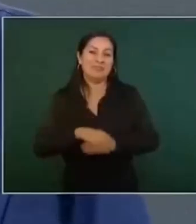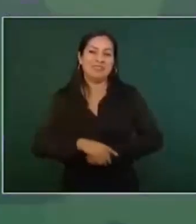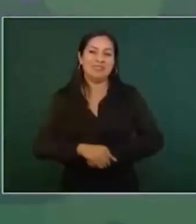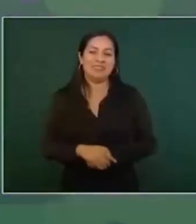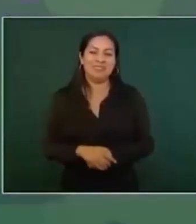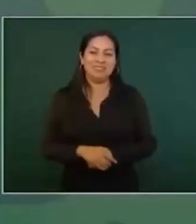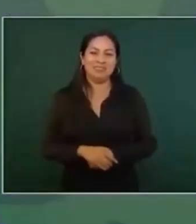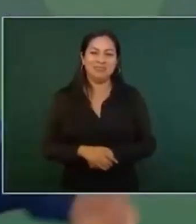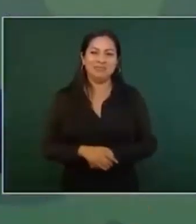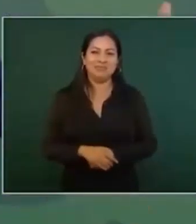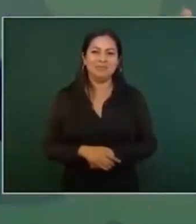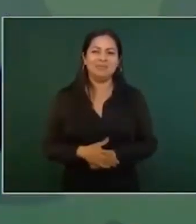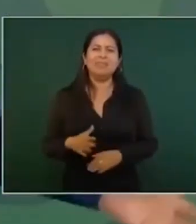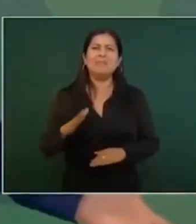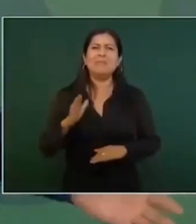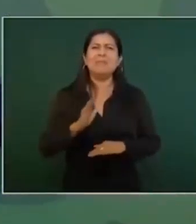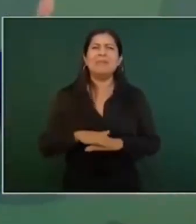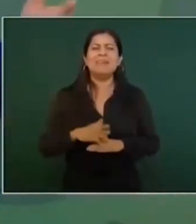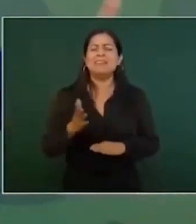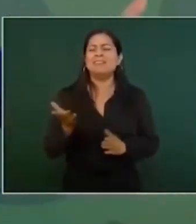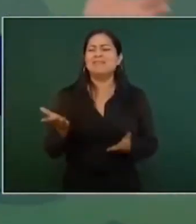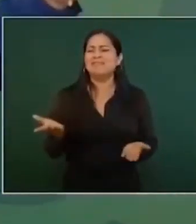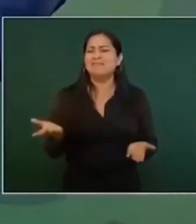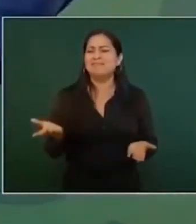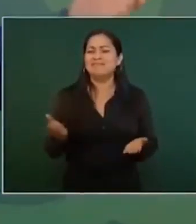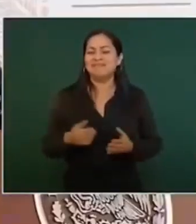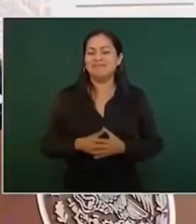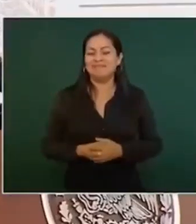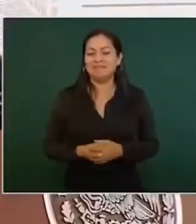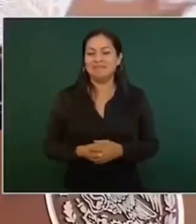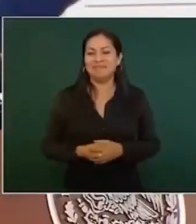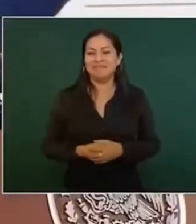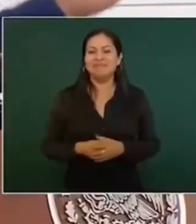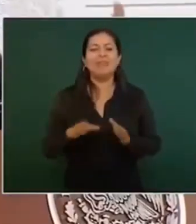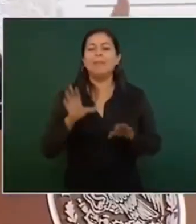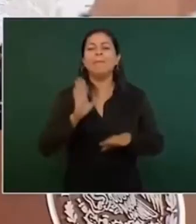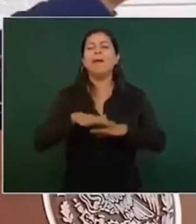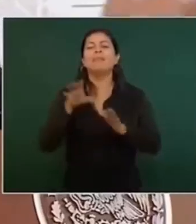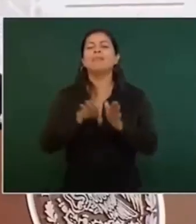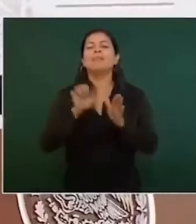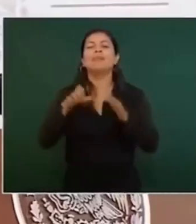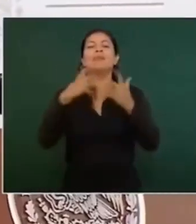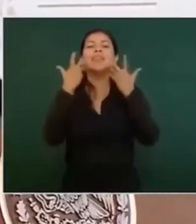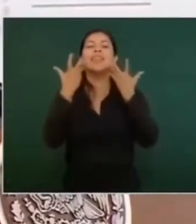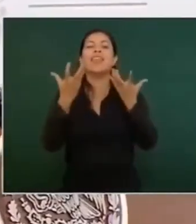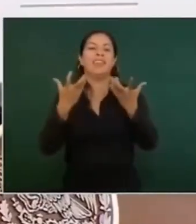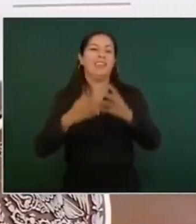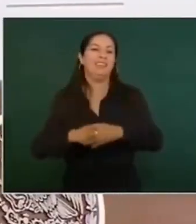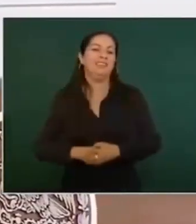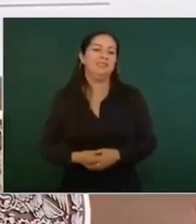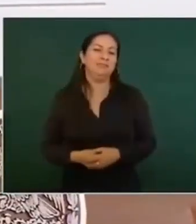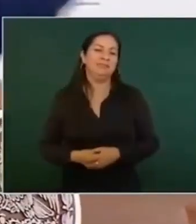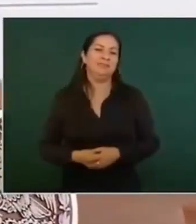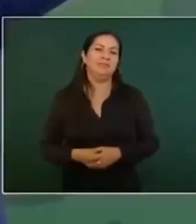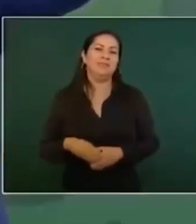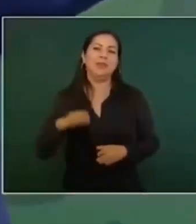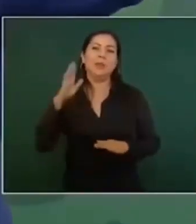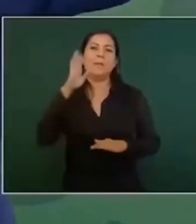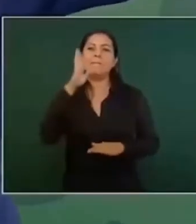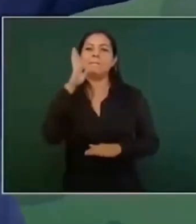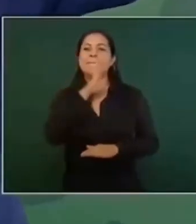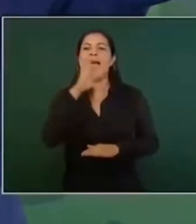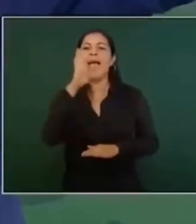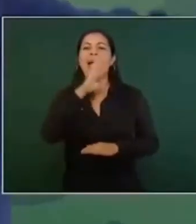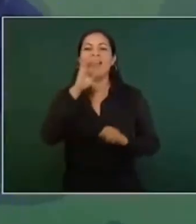México qué más ejemplo quieren de lo mal que esté